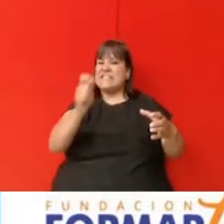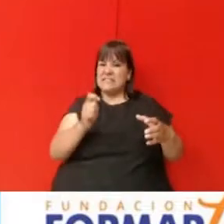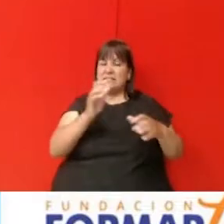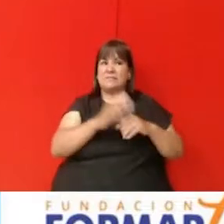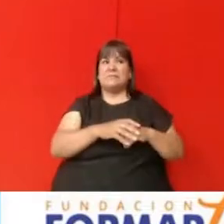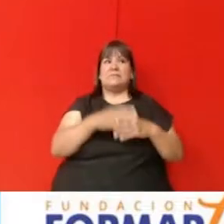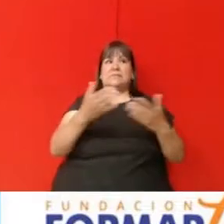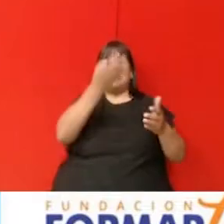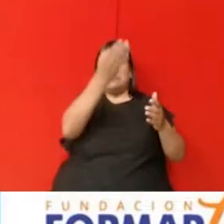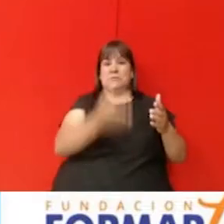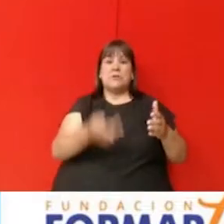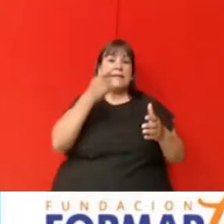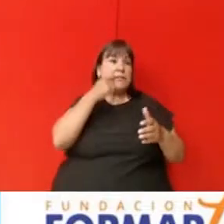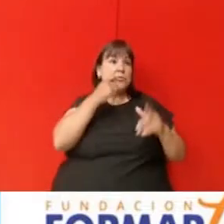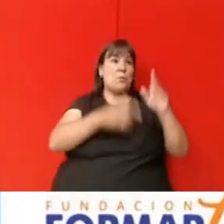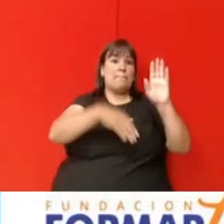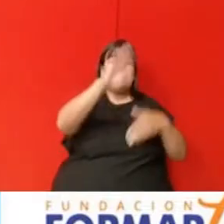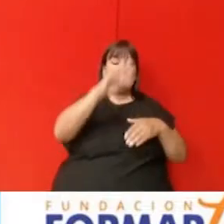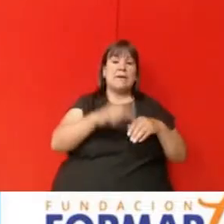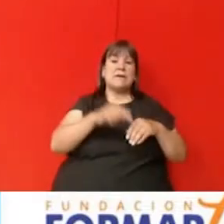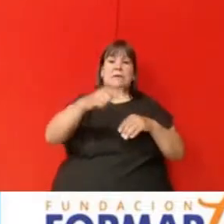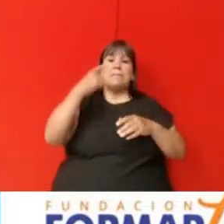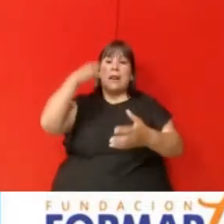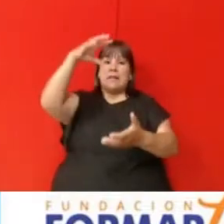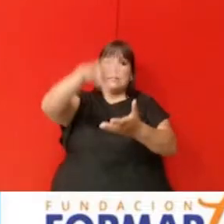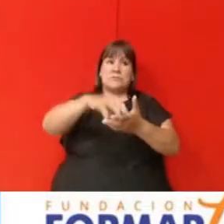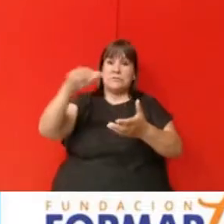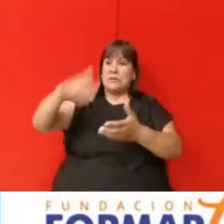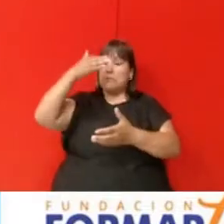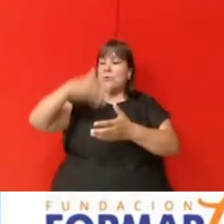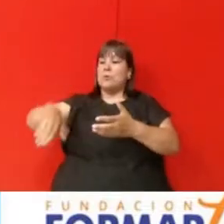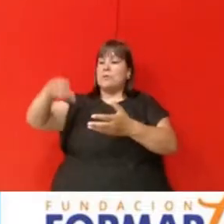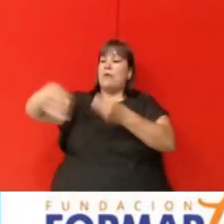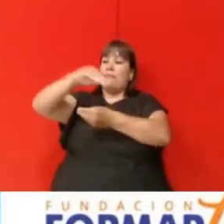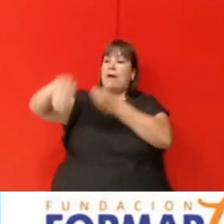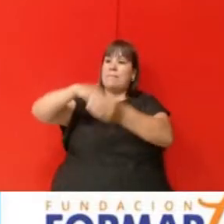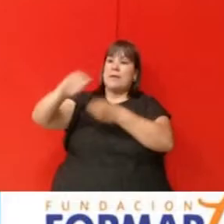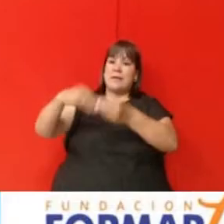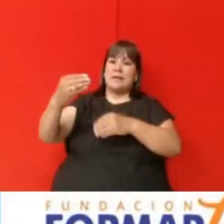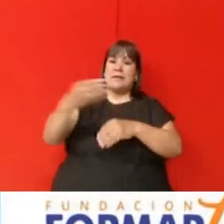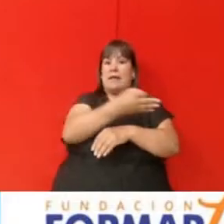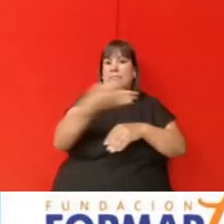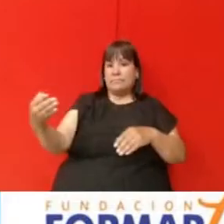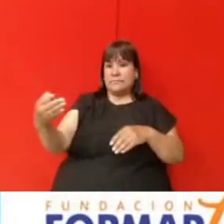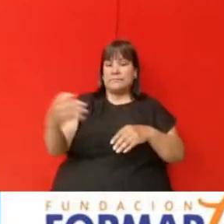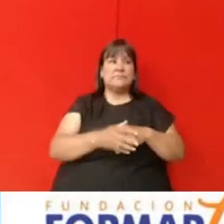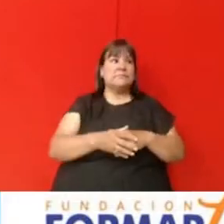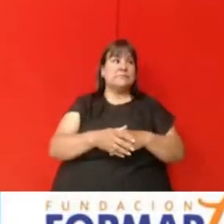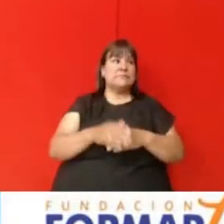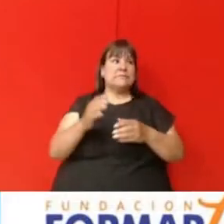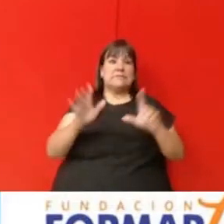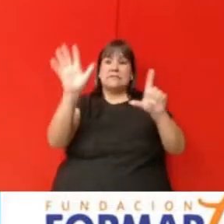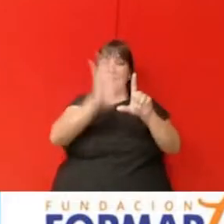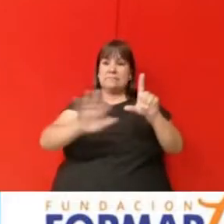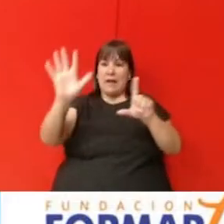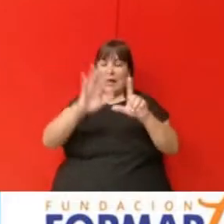institucionalización, del adulto mayor, lo que es la institución y la familia. Así que bueno, muy rápido, lo tuve que pasar. Muchas